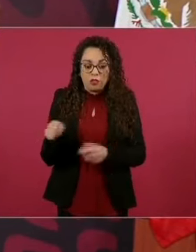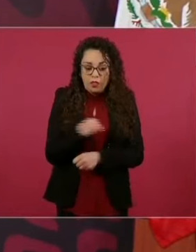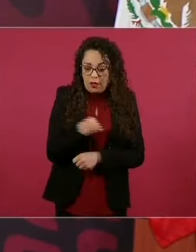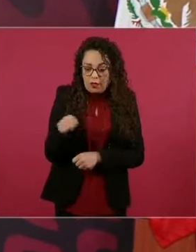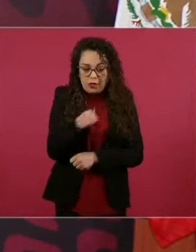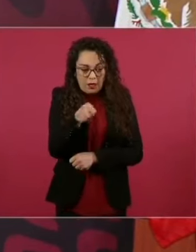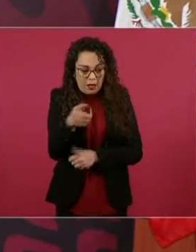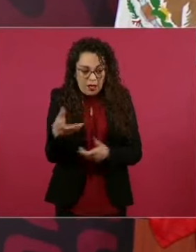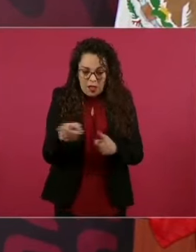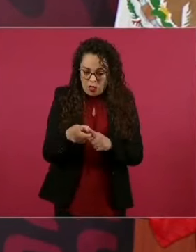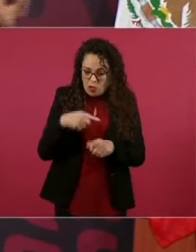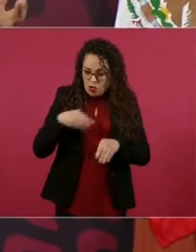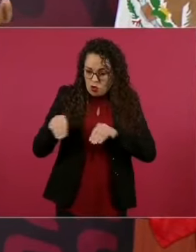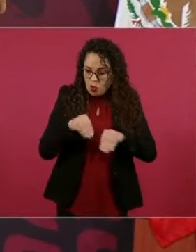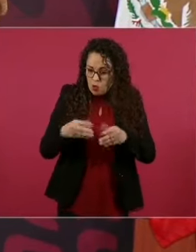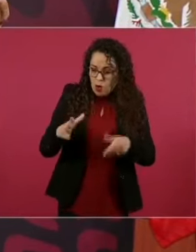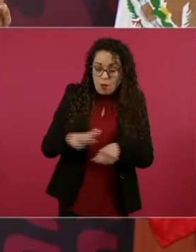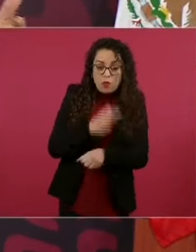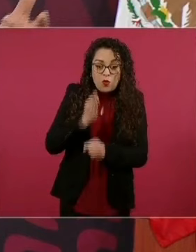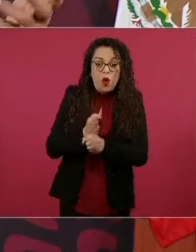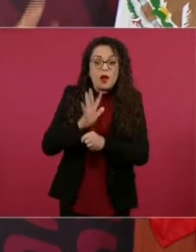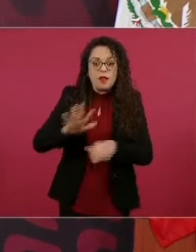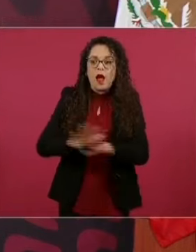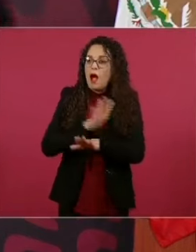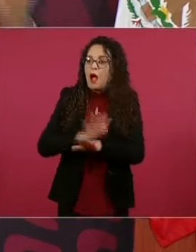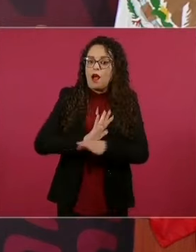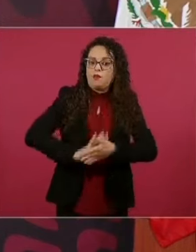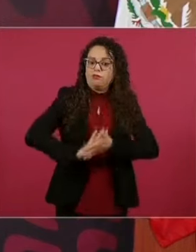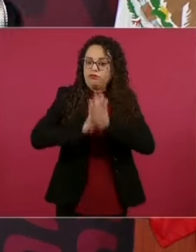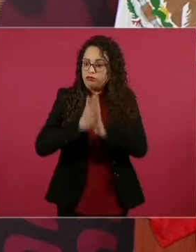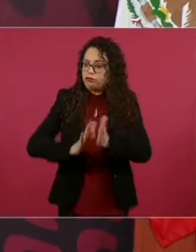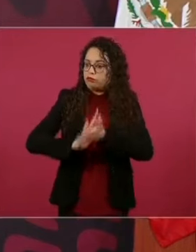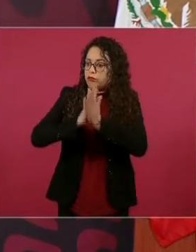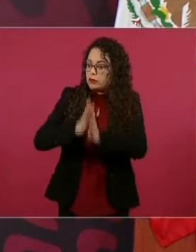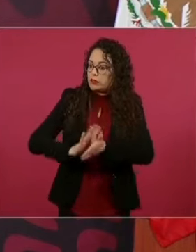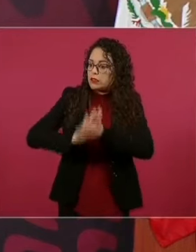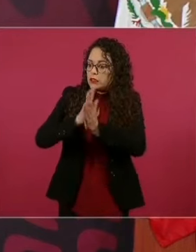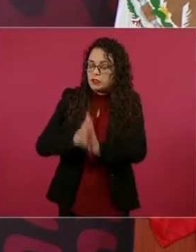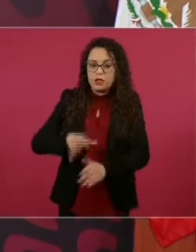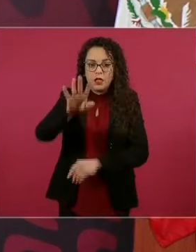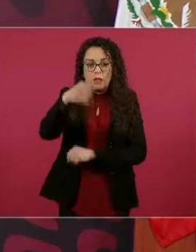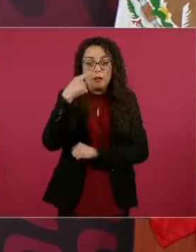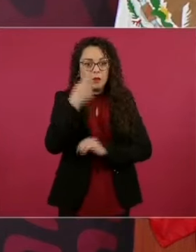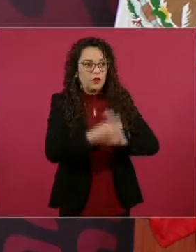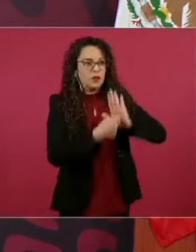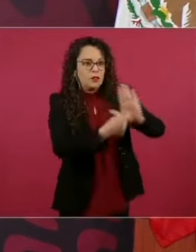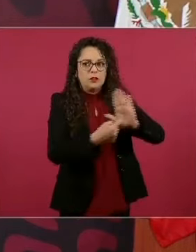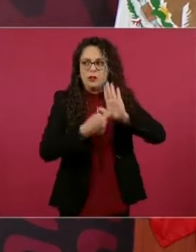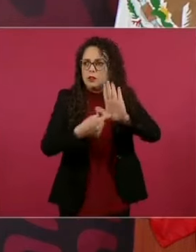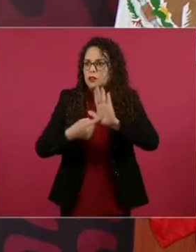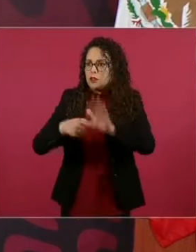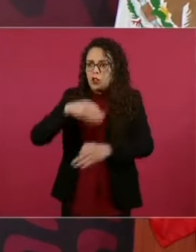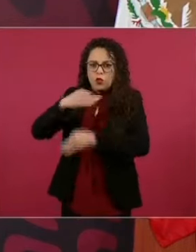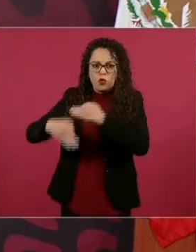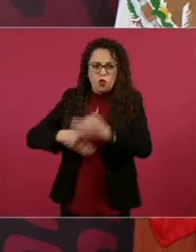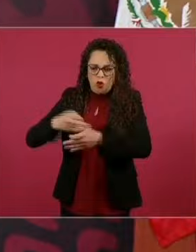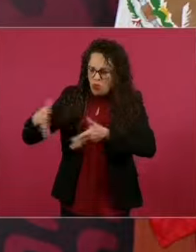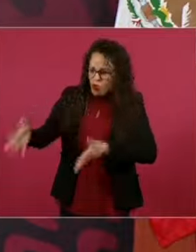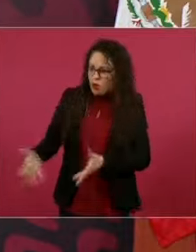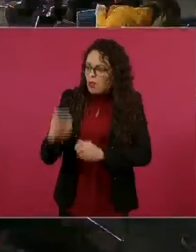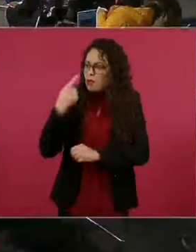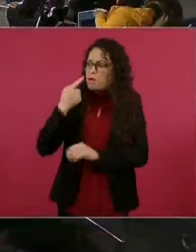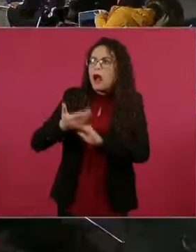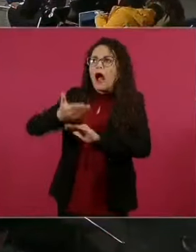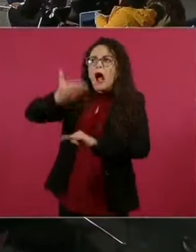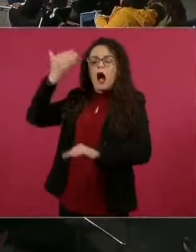estoy convencido, desea Urzúa, que toda política económica debe realizarse con base en evidencia, cuidando los diversos efectos que ésta pueda tener y